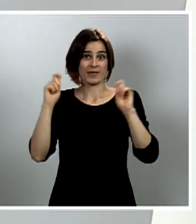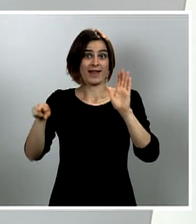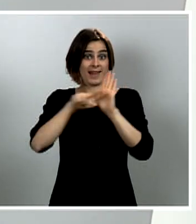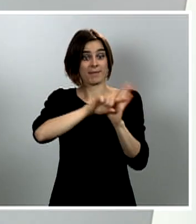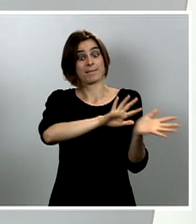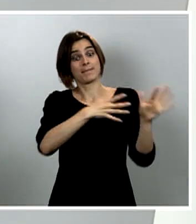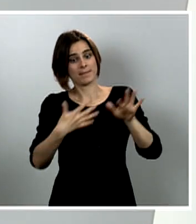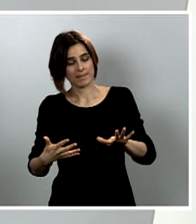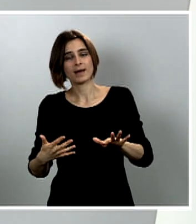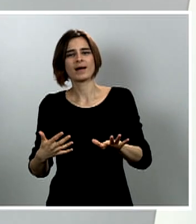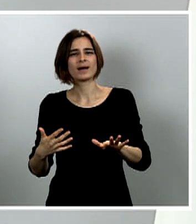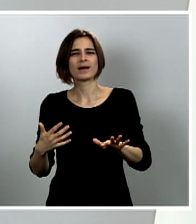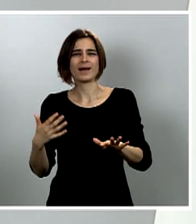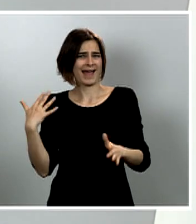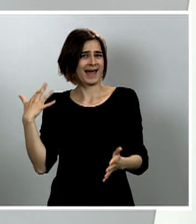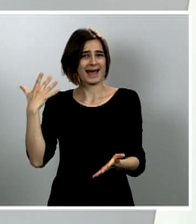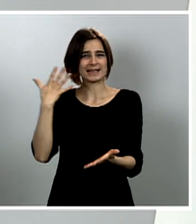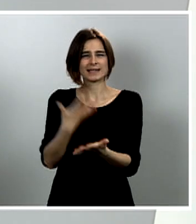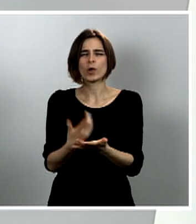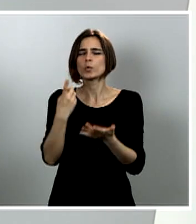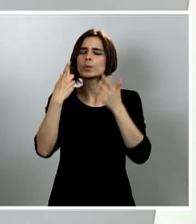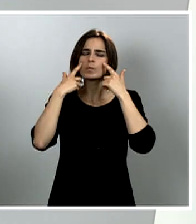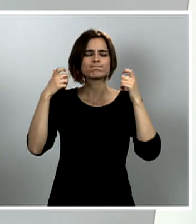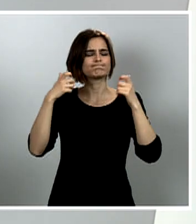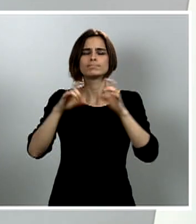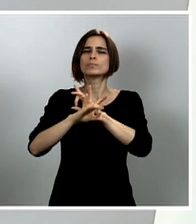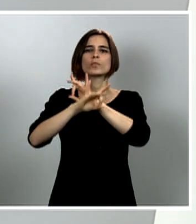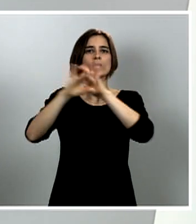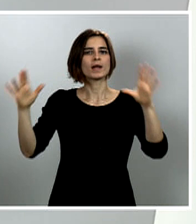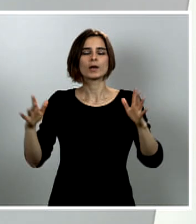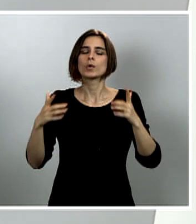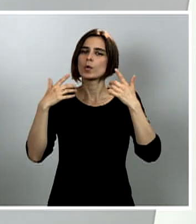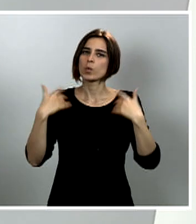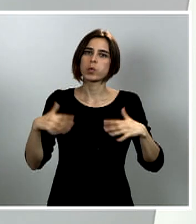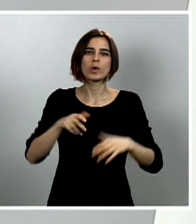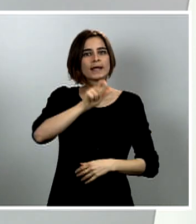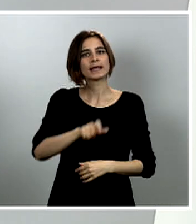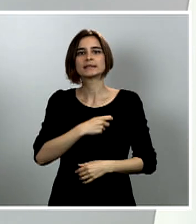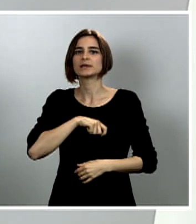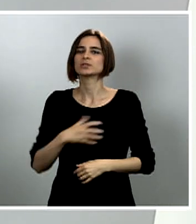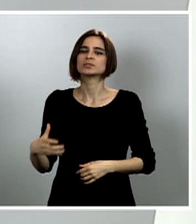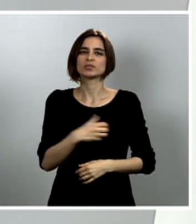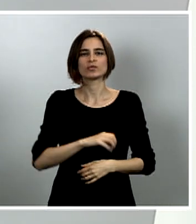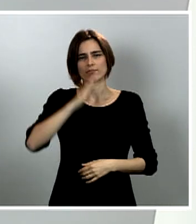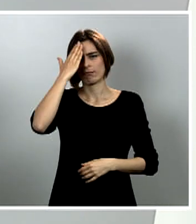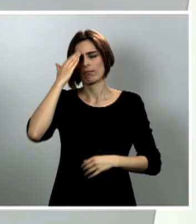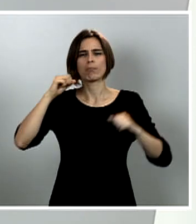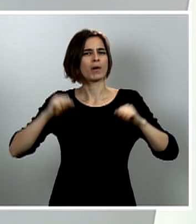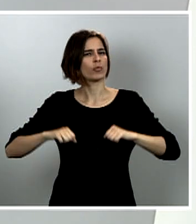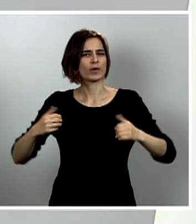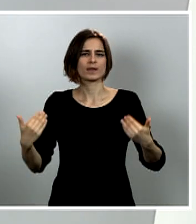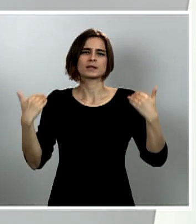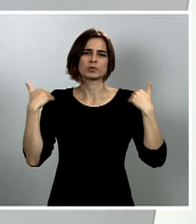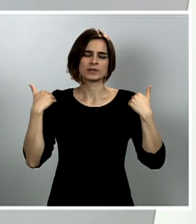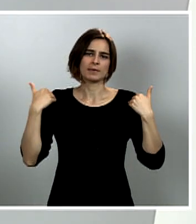quedado patente ha sido el grado de madurez y responsabilidad de todos los españoles. Nos mostraba